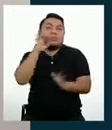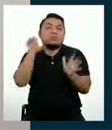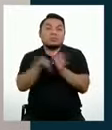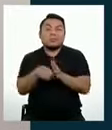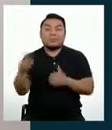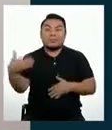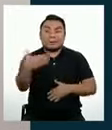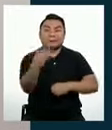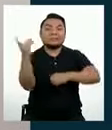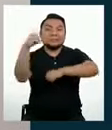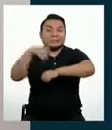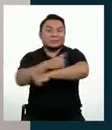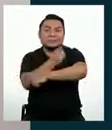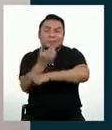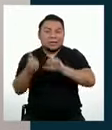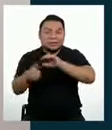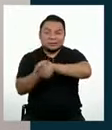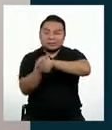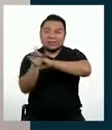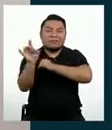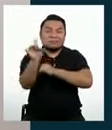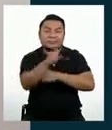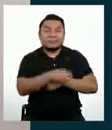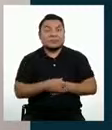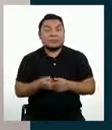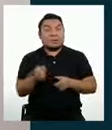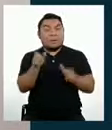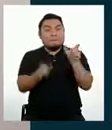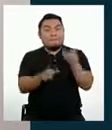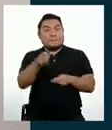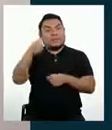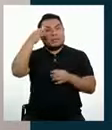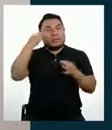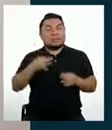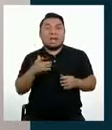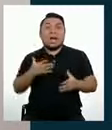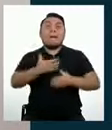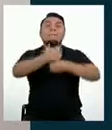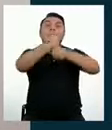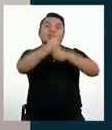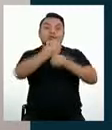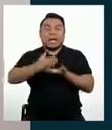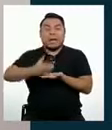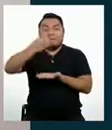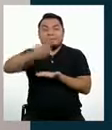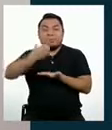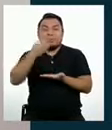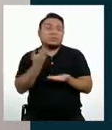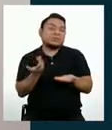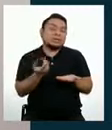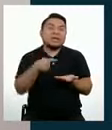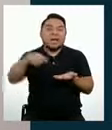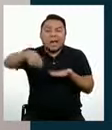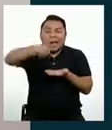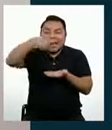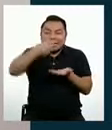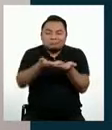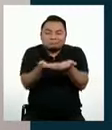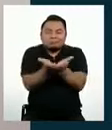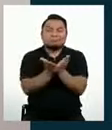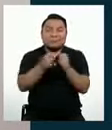los peces. Es decir, cuando muchas personas reciben bolsas, botellas, cañitas,